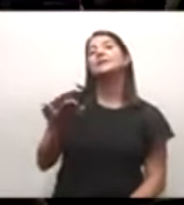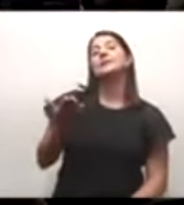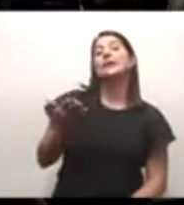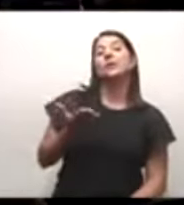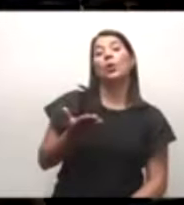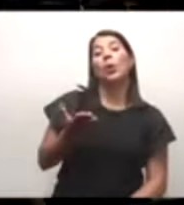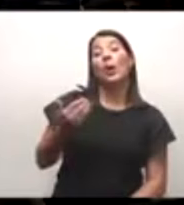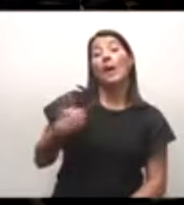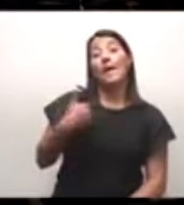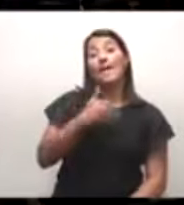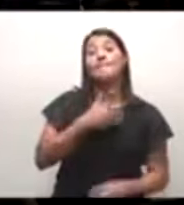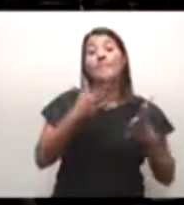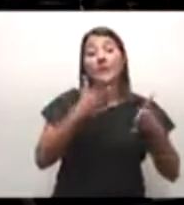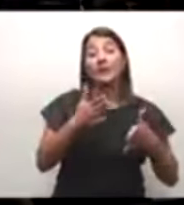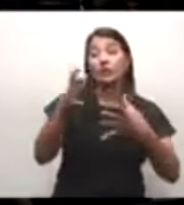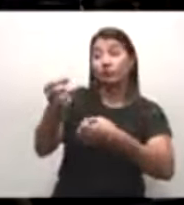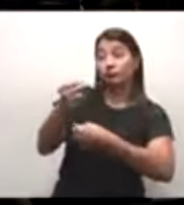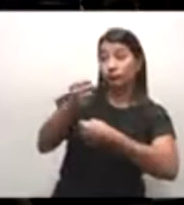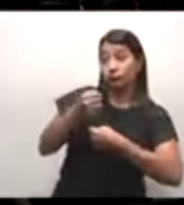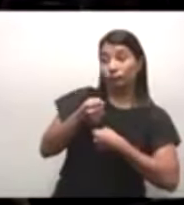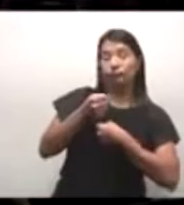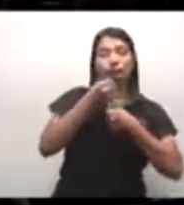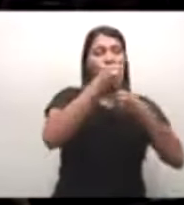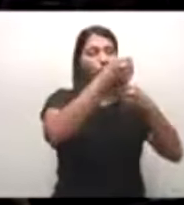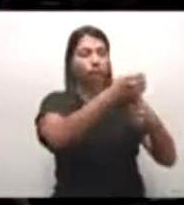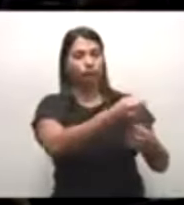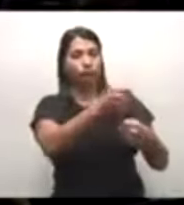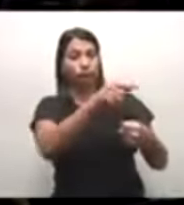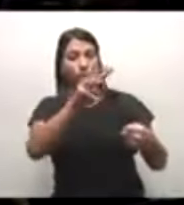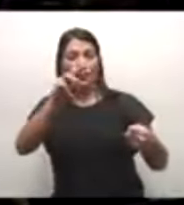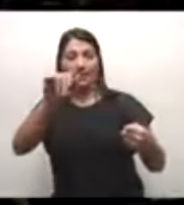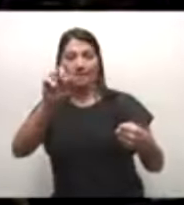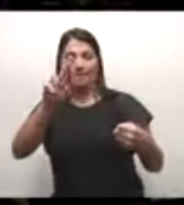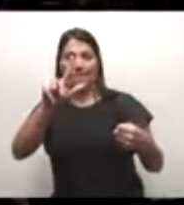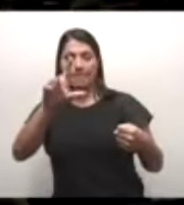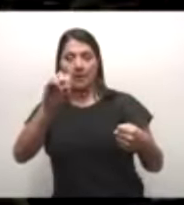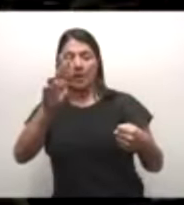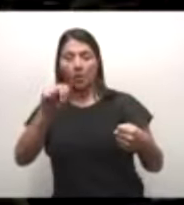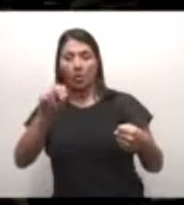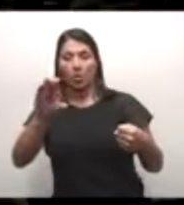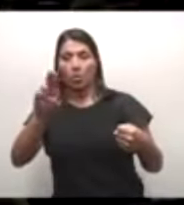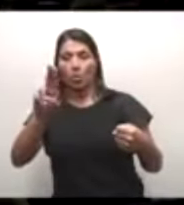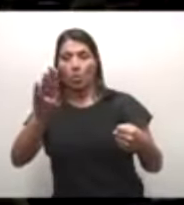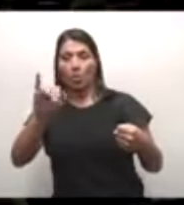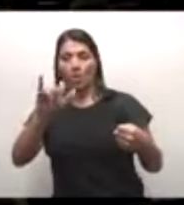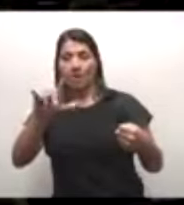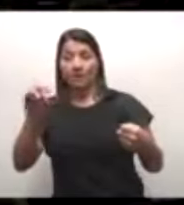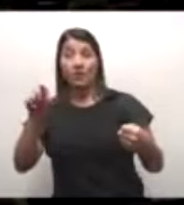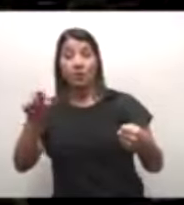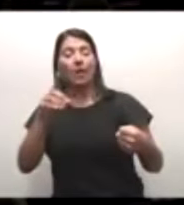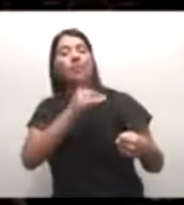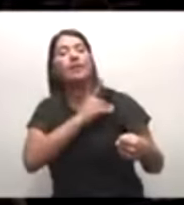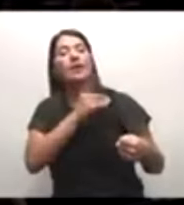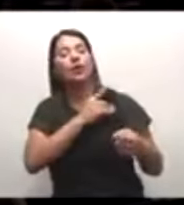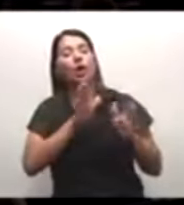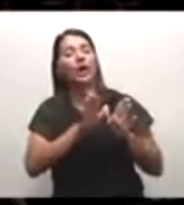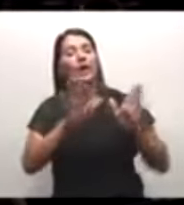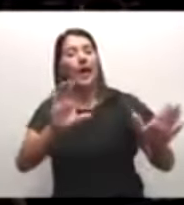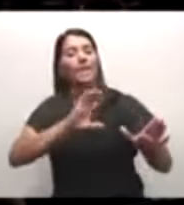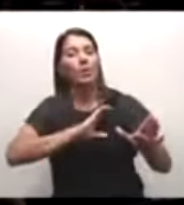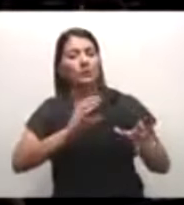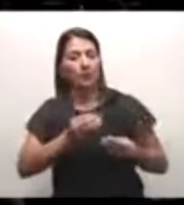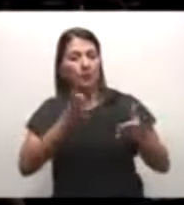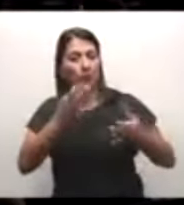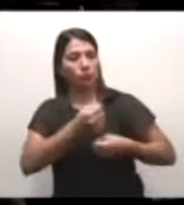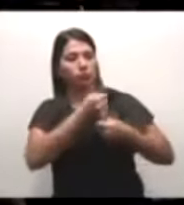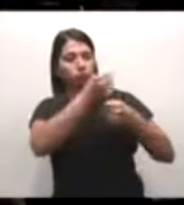las credenciales a las alcaldías electas en los comicios de febrero. Para la gestión, que arranca el